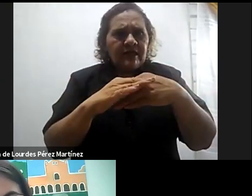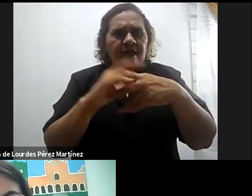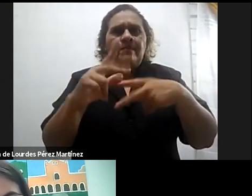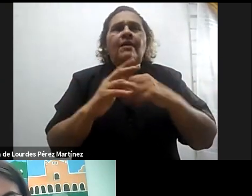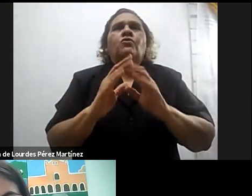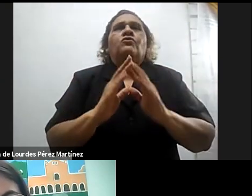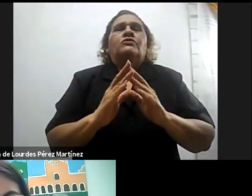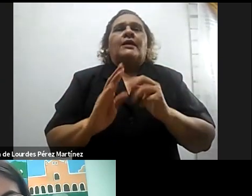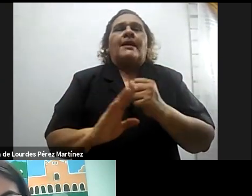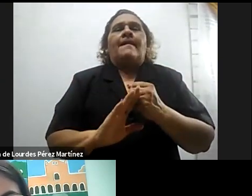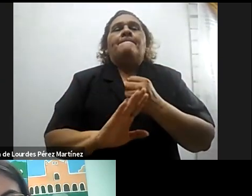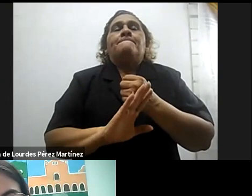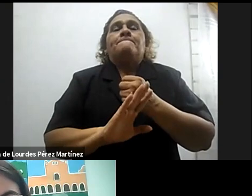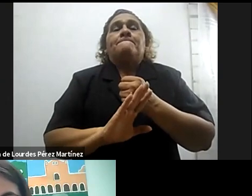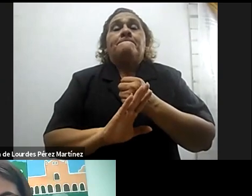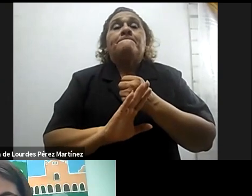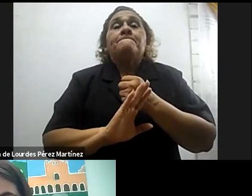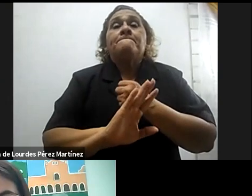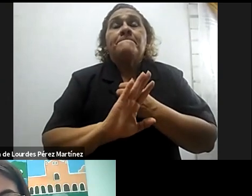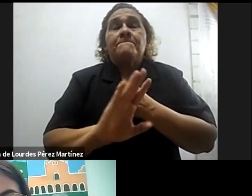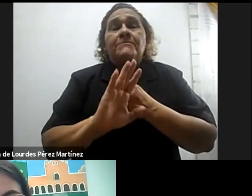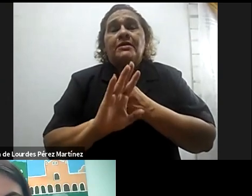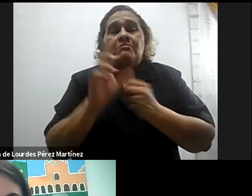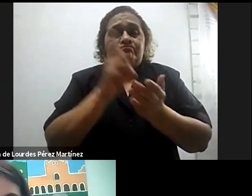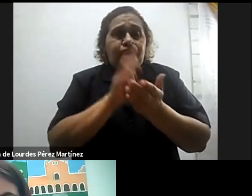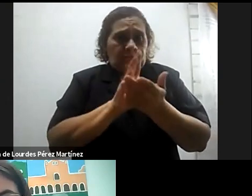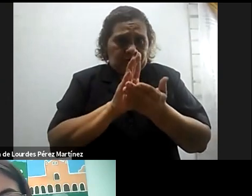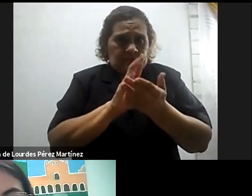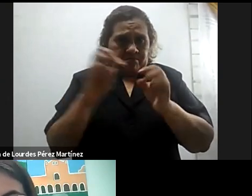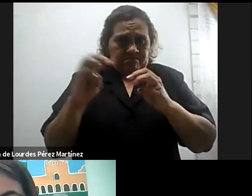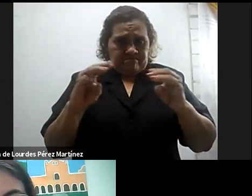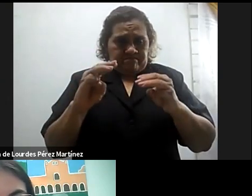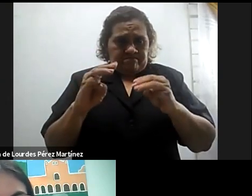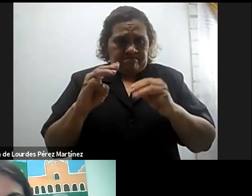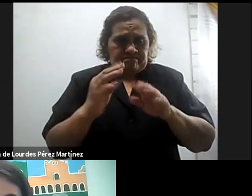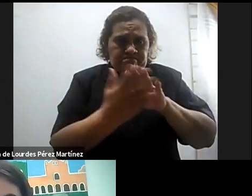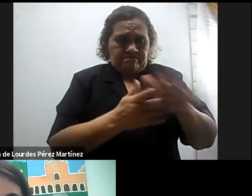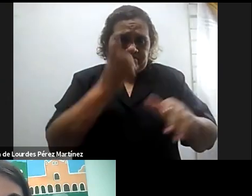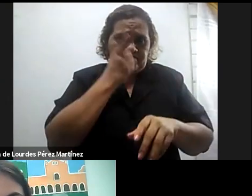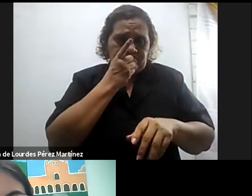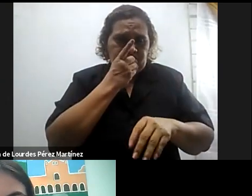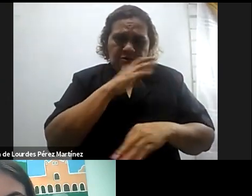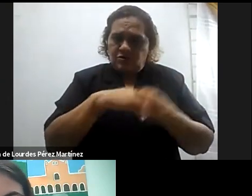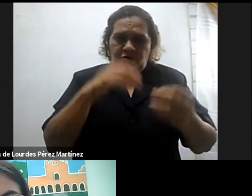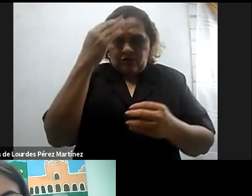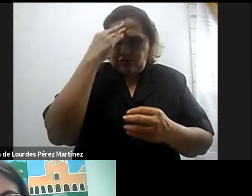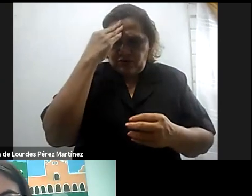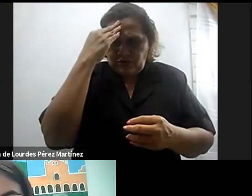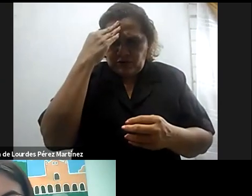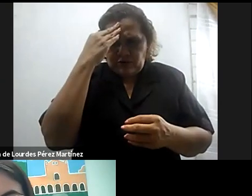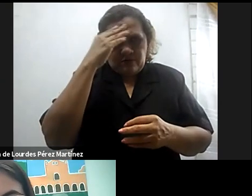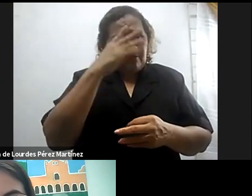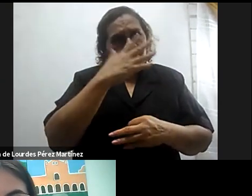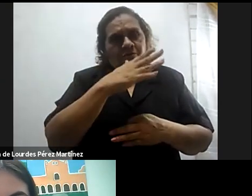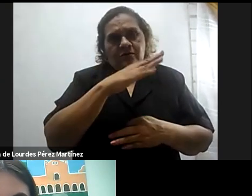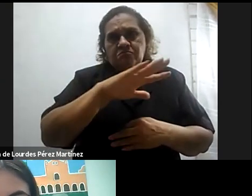la discapacidad por pie diabético, ¿no? Lamentablemente, como yo les decía, todos conocemos un caso de estos, todos tenemos cerca un